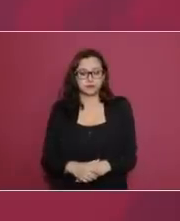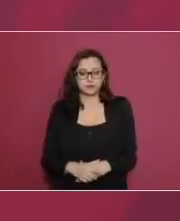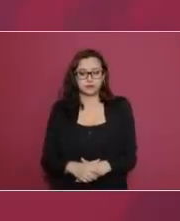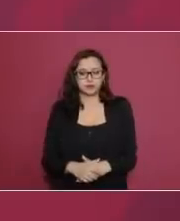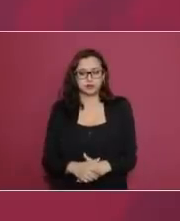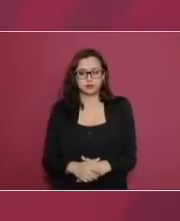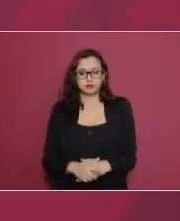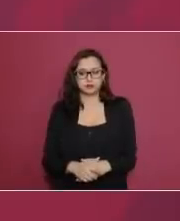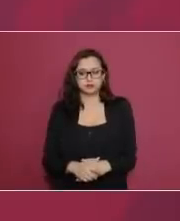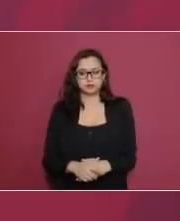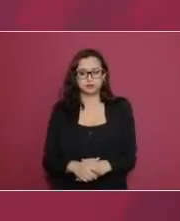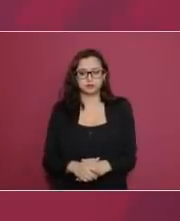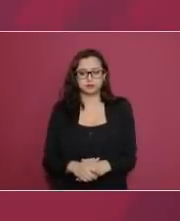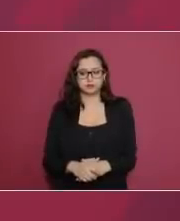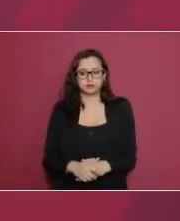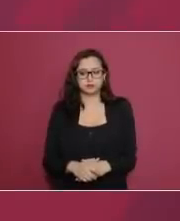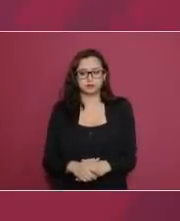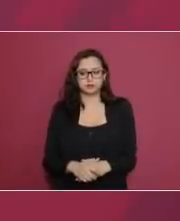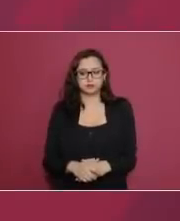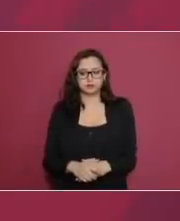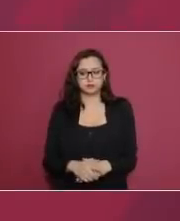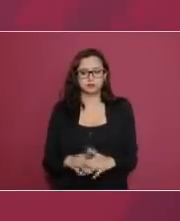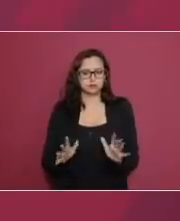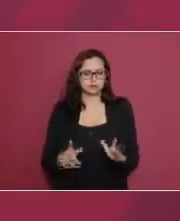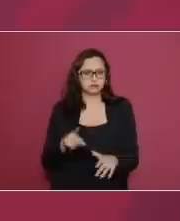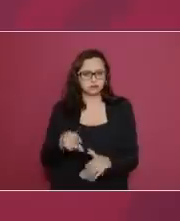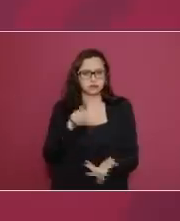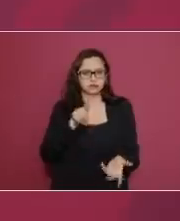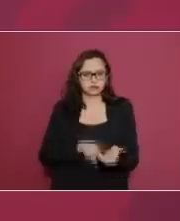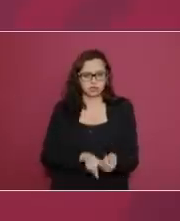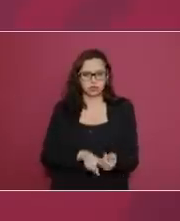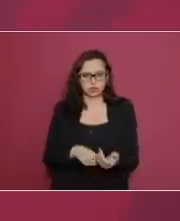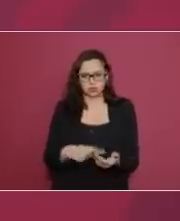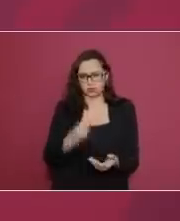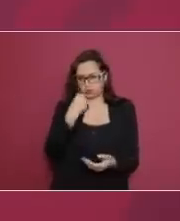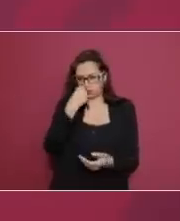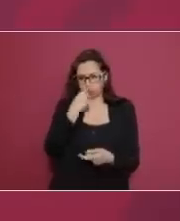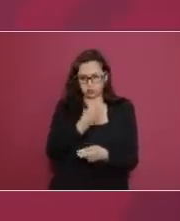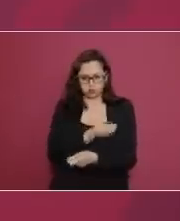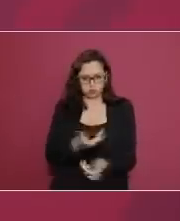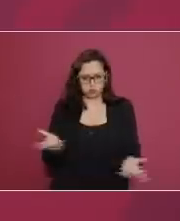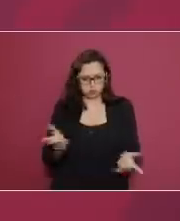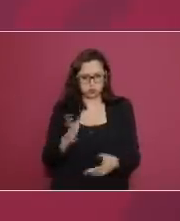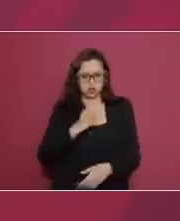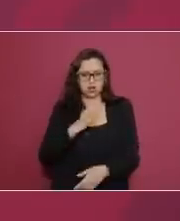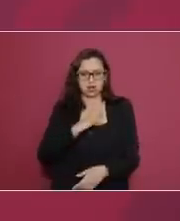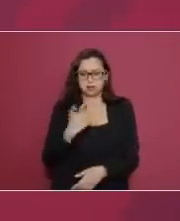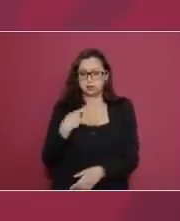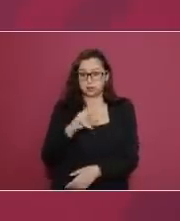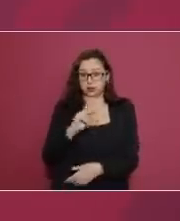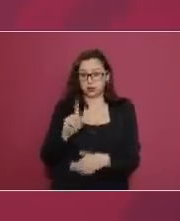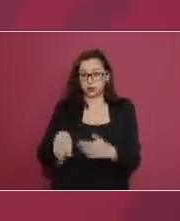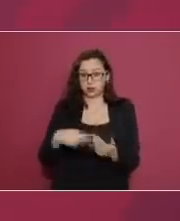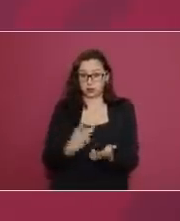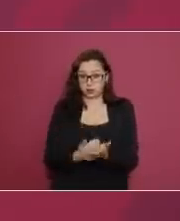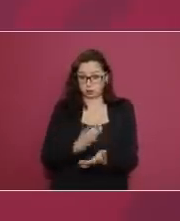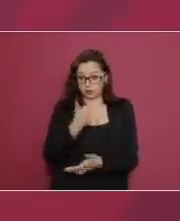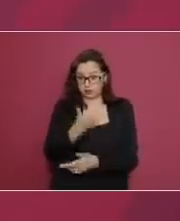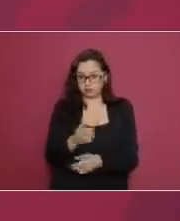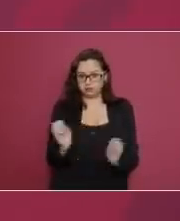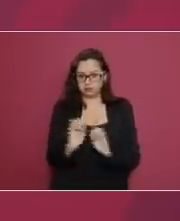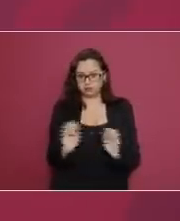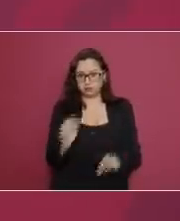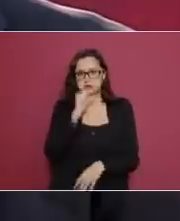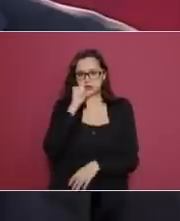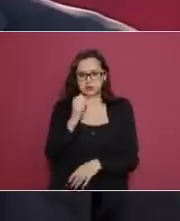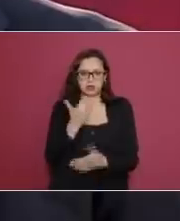o sea, lo que ya no va a haber es venta o sea, que cuesten, y eso va a ser gratuito en